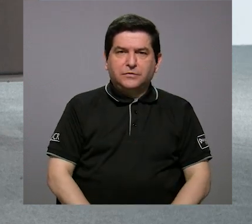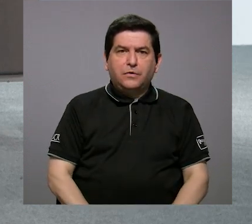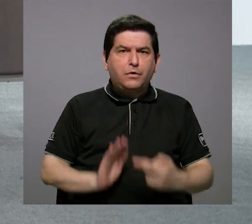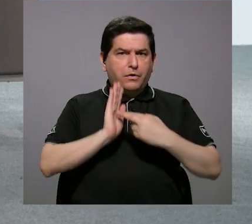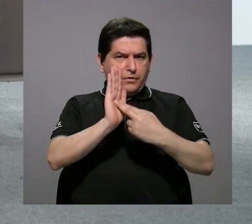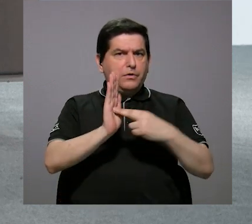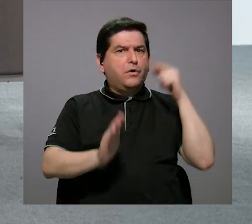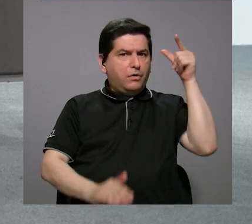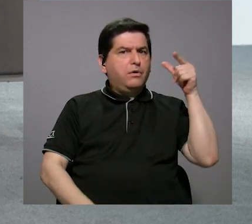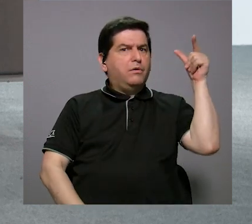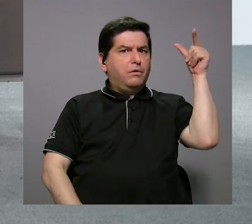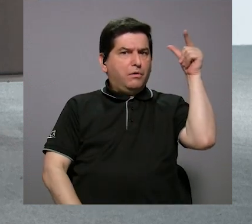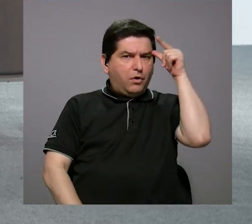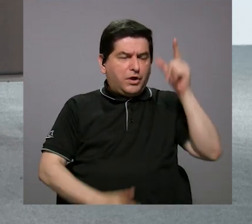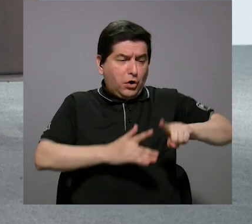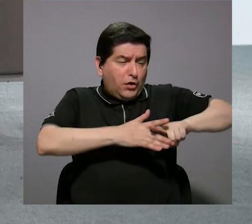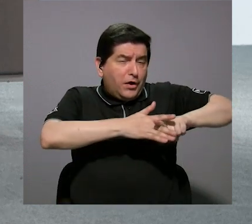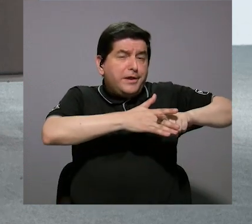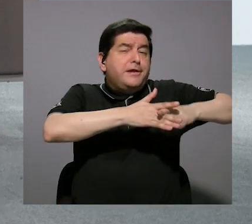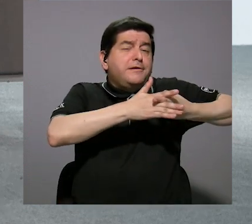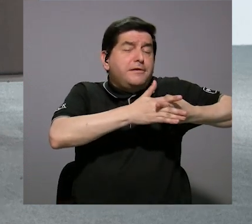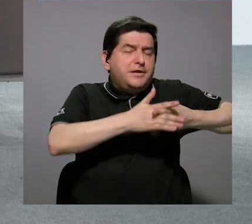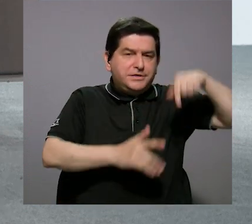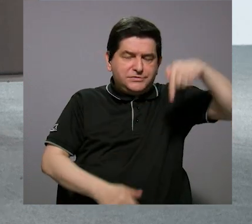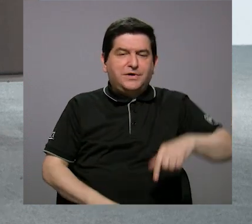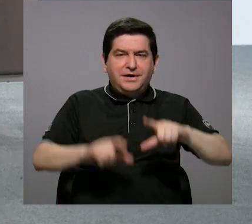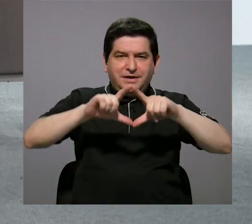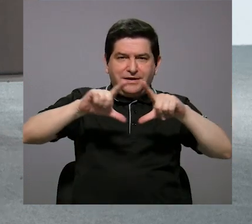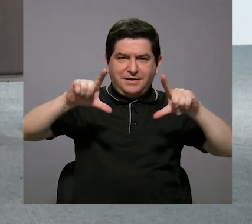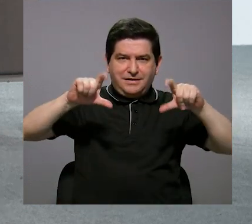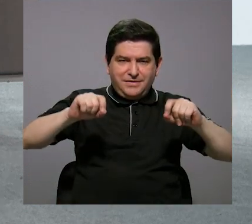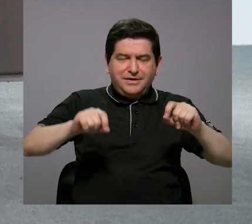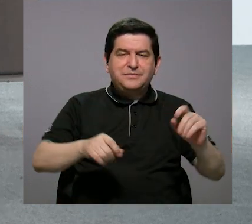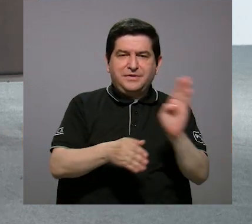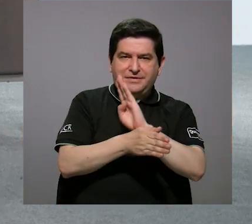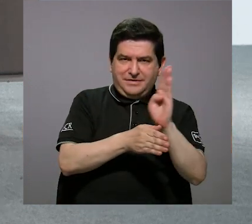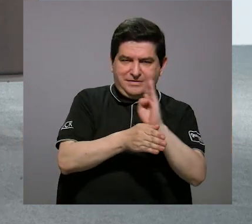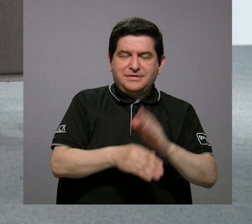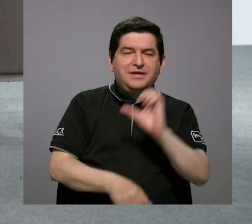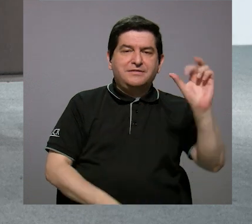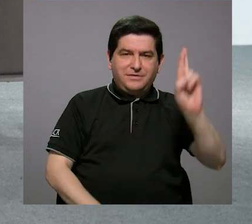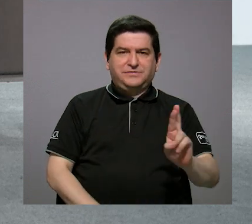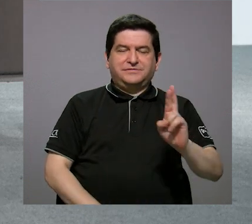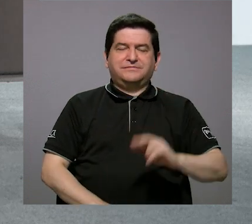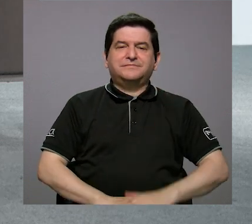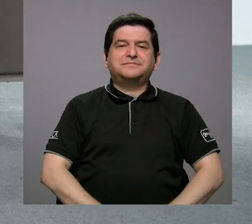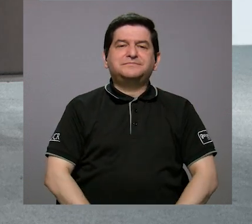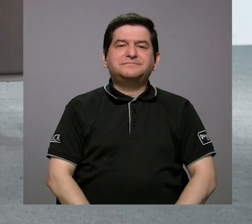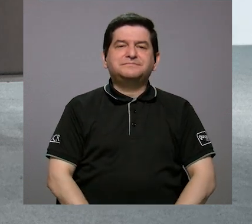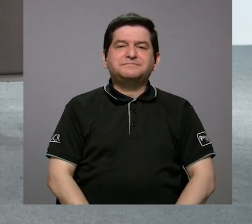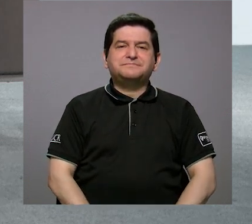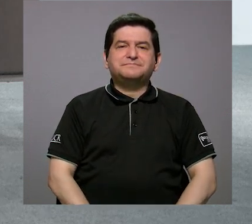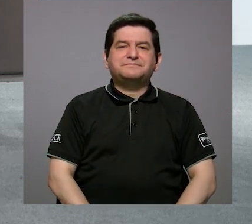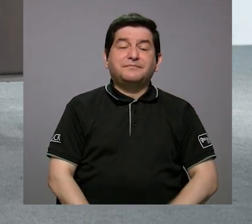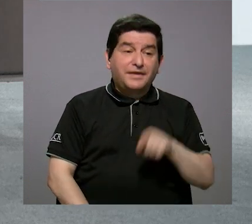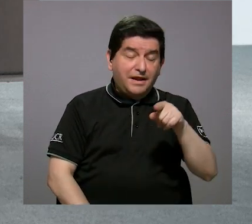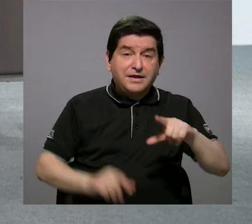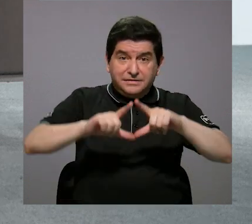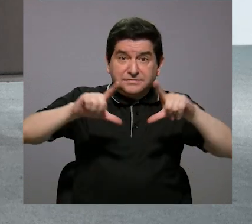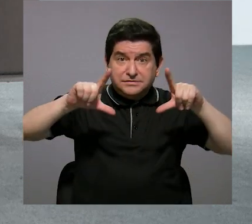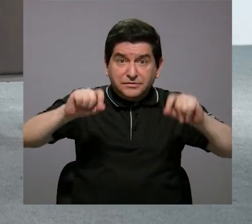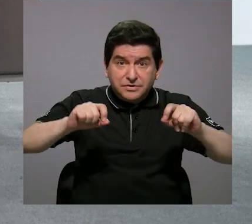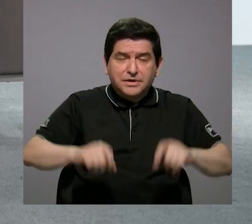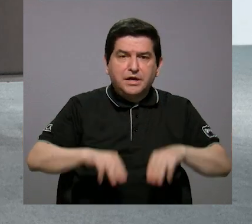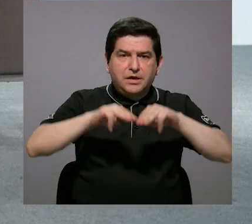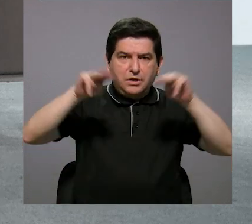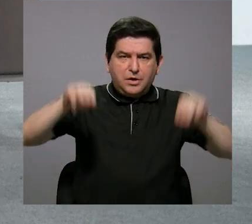bueno, representan obviamente el origen de lo que se conoce como el billete bancario en Costa Rica. Ese billete,